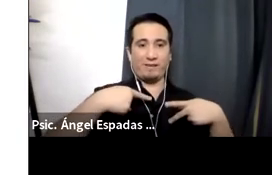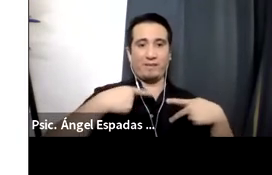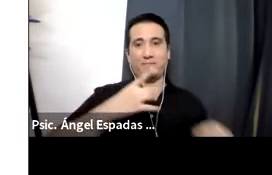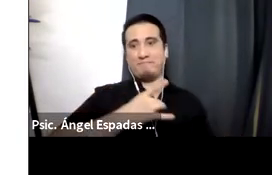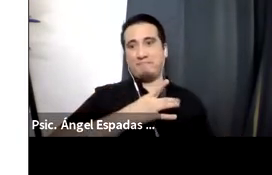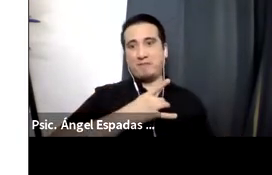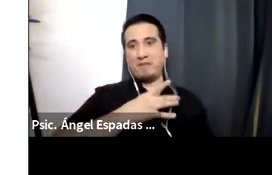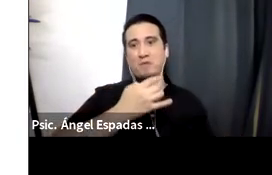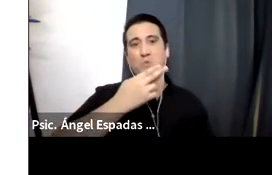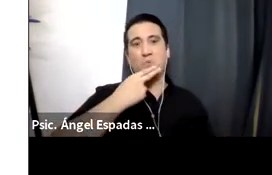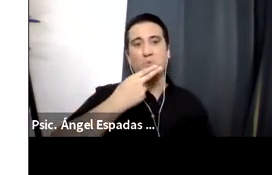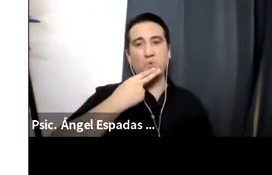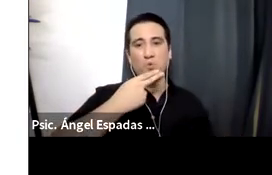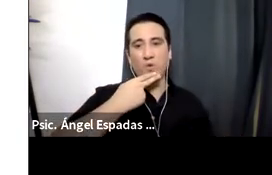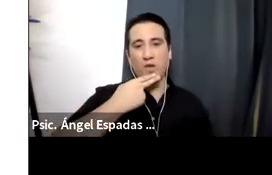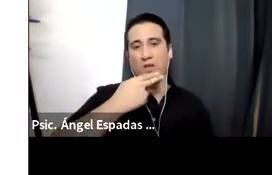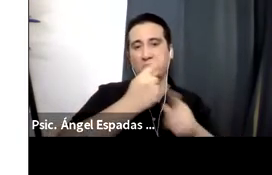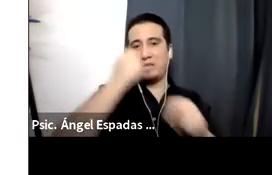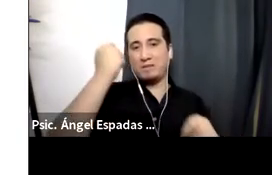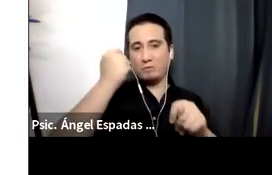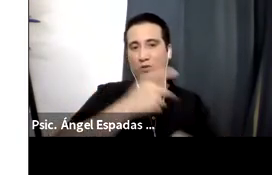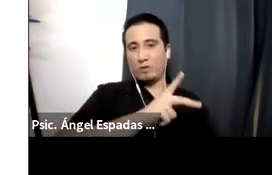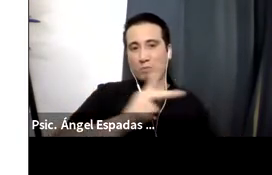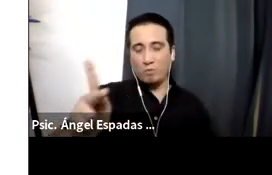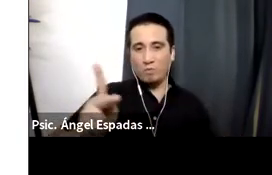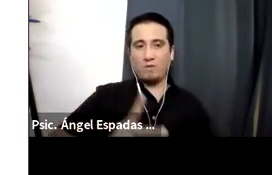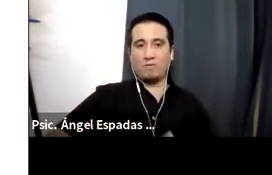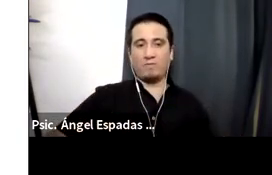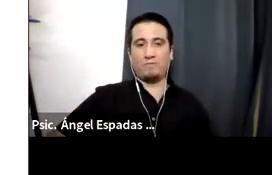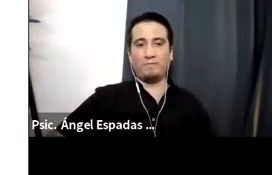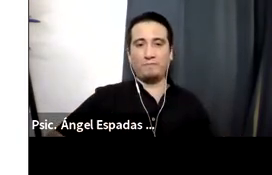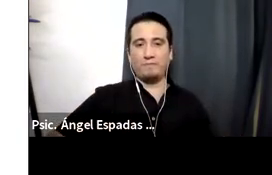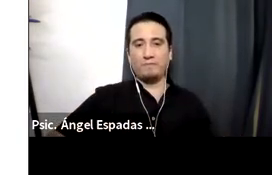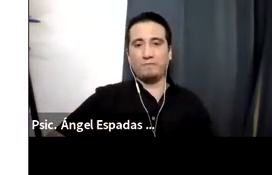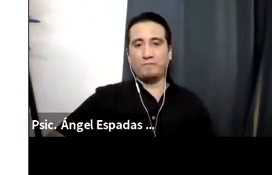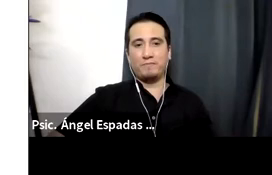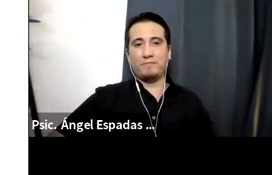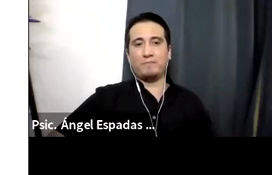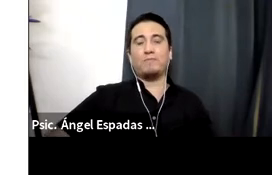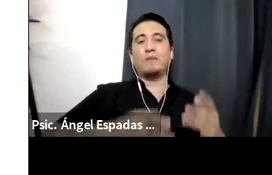el transporte público. También hubo un cambio